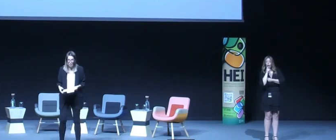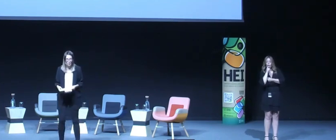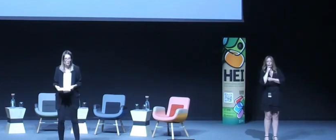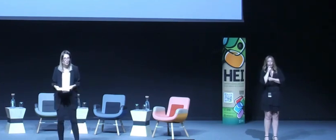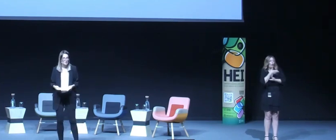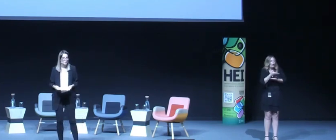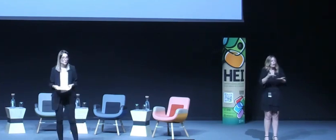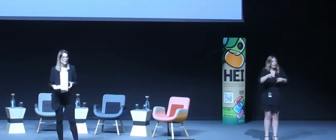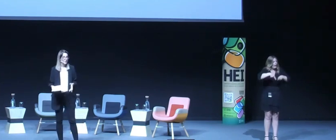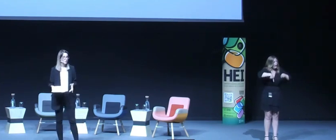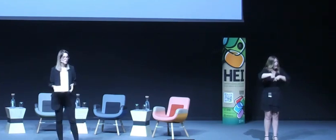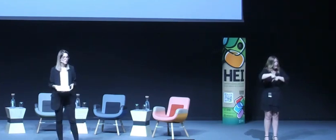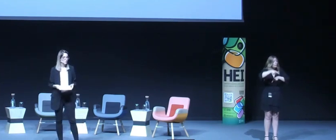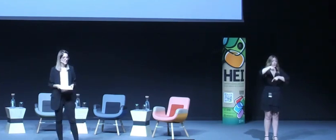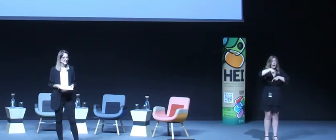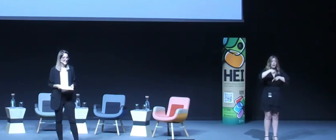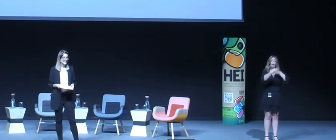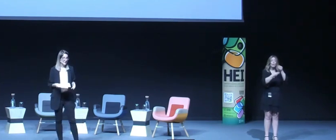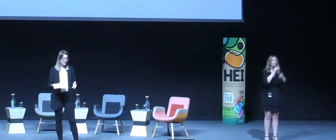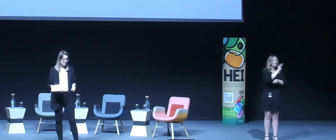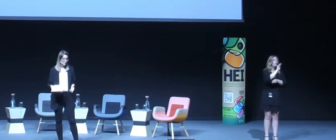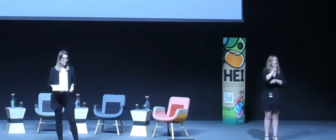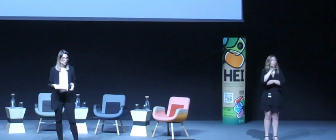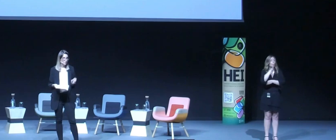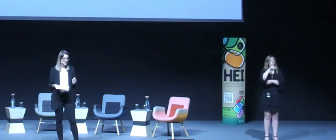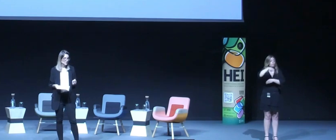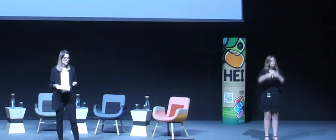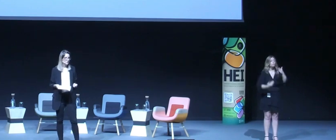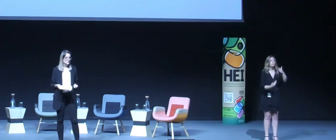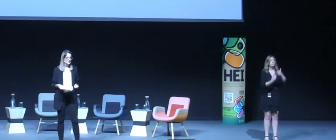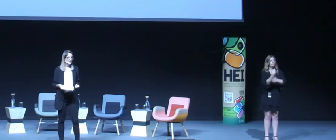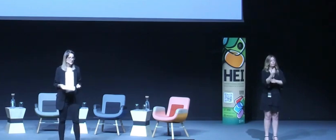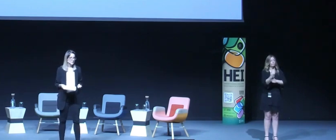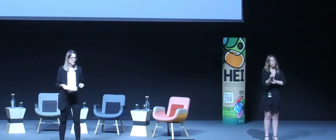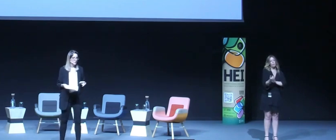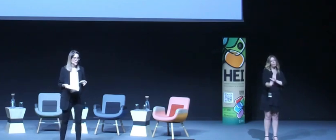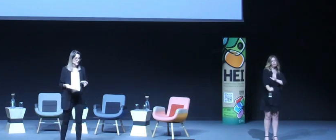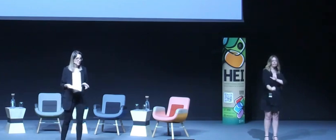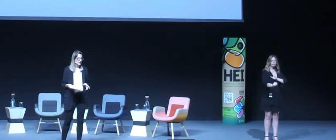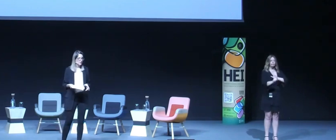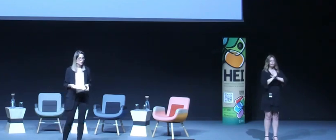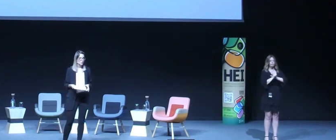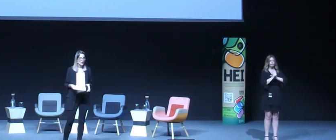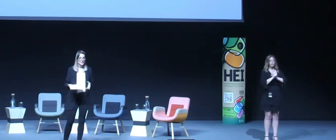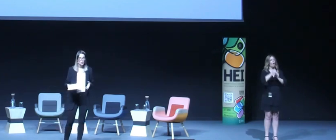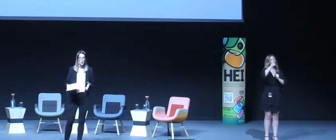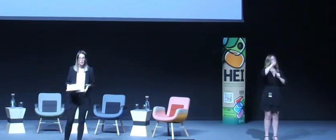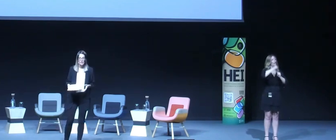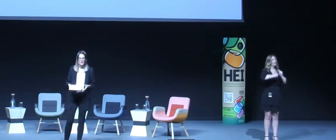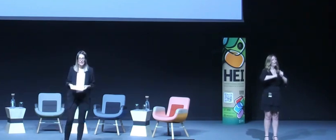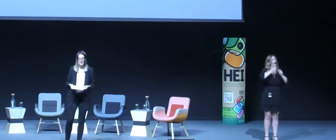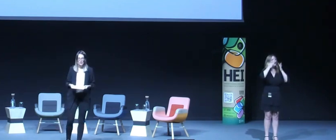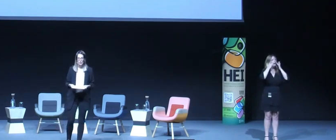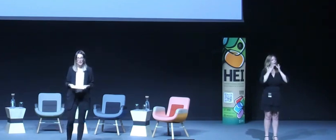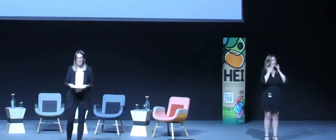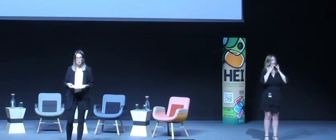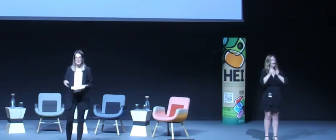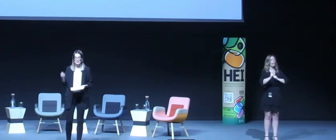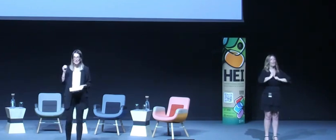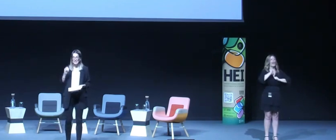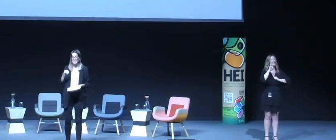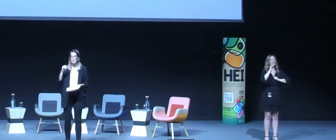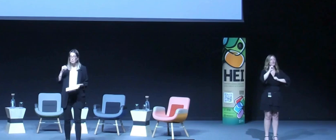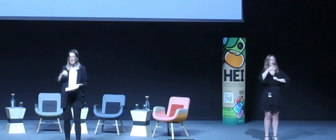venido. Bueno, pues esto lo hacemos porque este evento tiene un sello que se llama Erronka Garbia, que otorga IOBE, y lo que hacemos